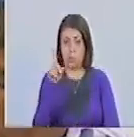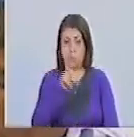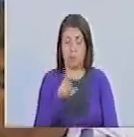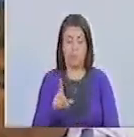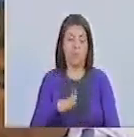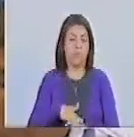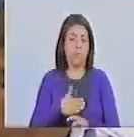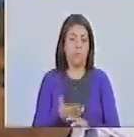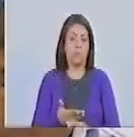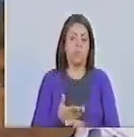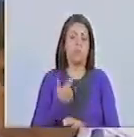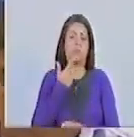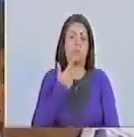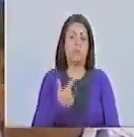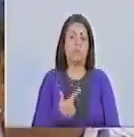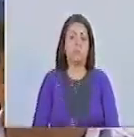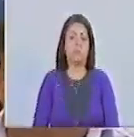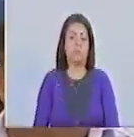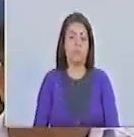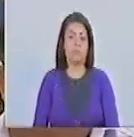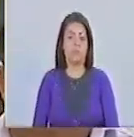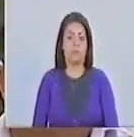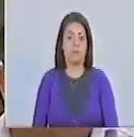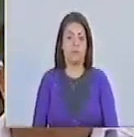y podemos indicar que